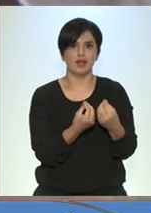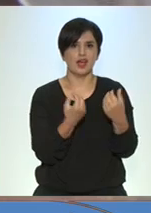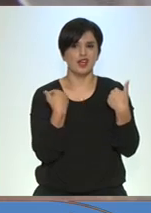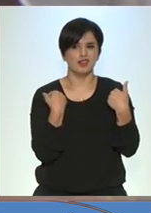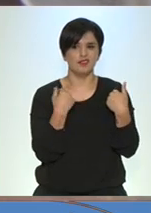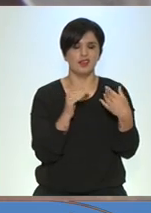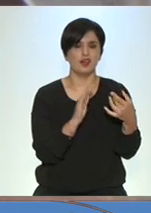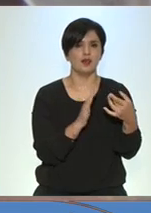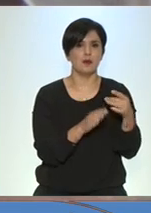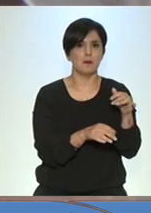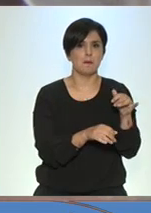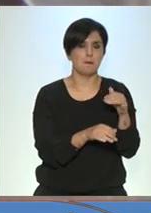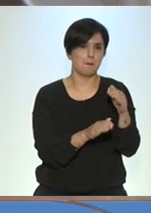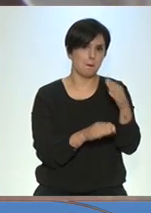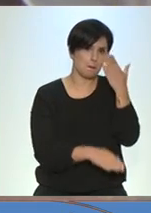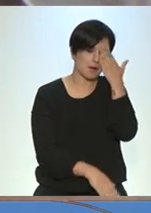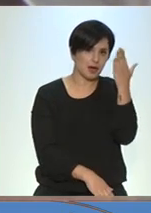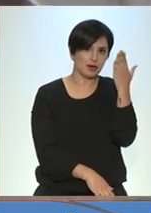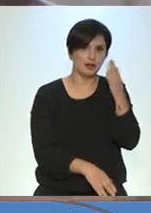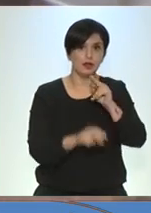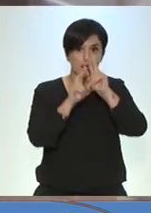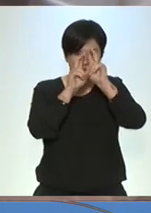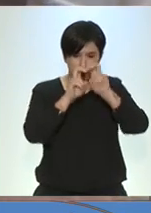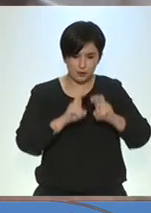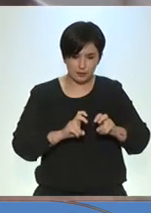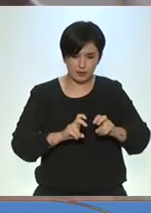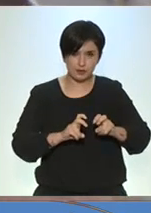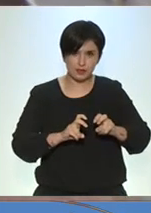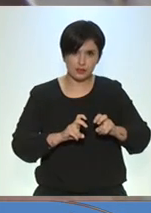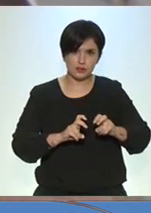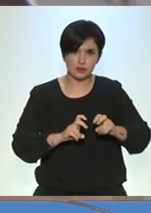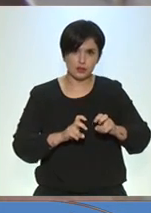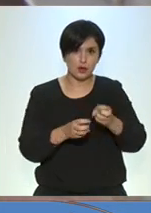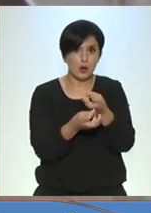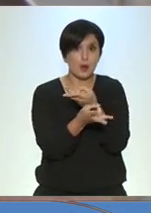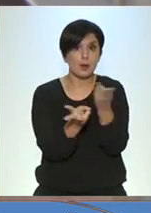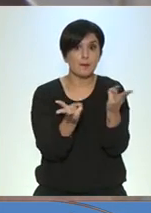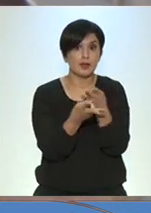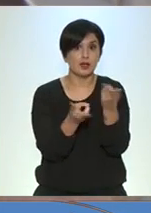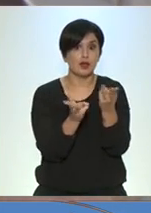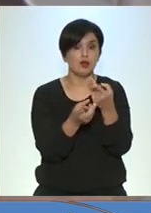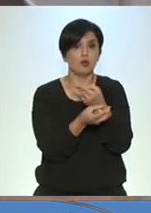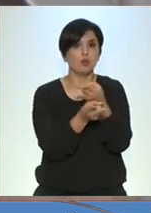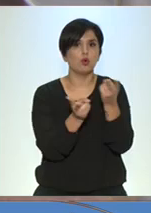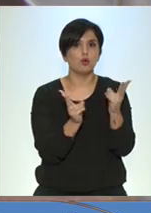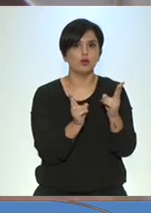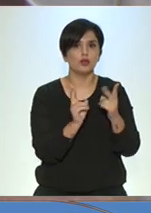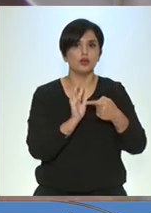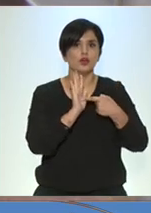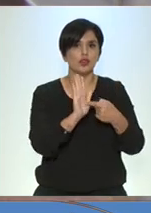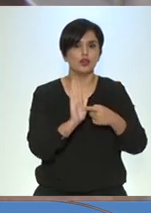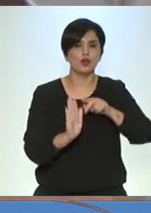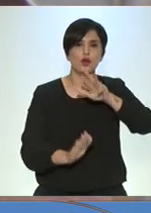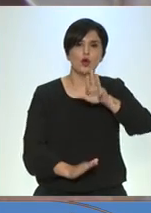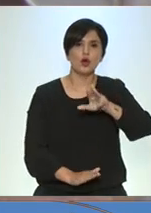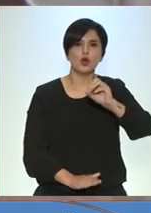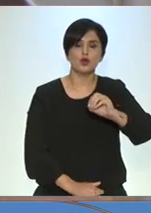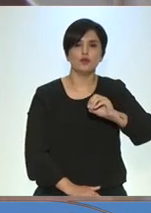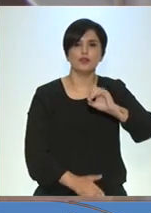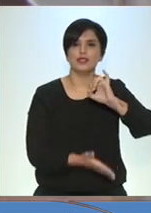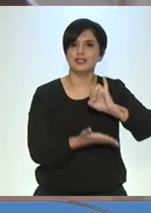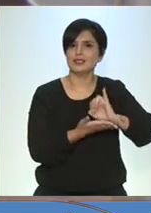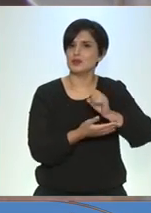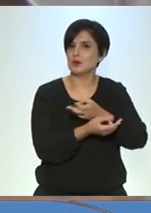prácticas. Una investigación analizando los datos abiertos del mercado público concluyó que más de 90 organismos